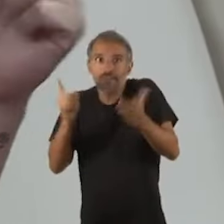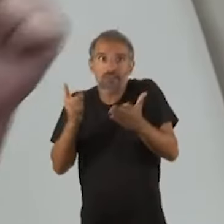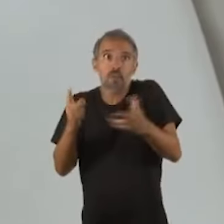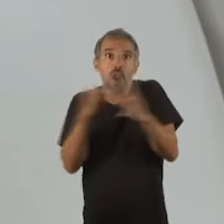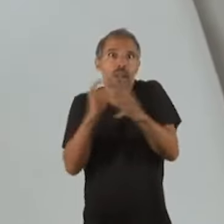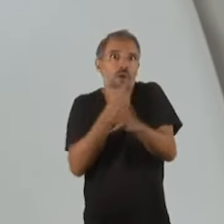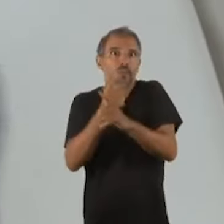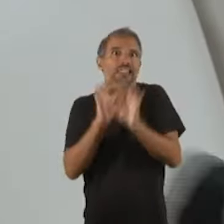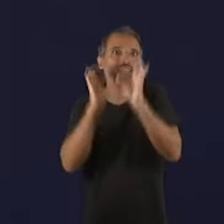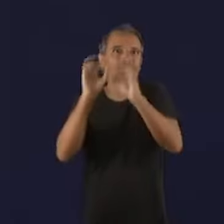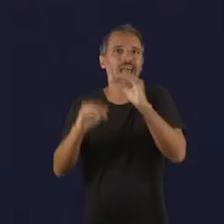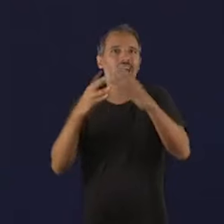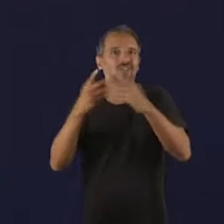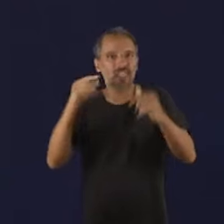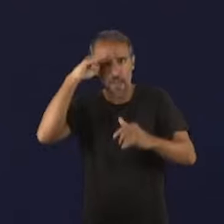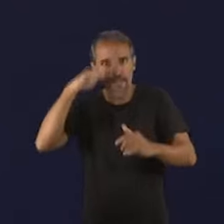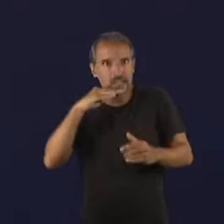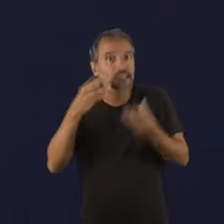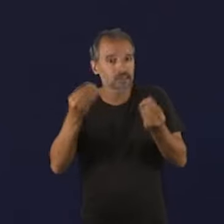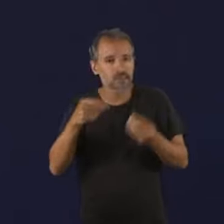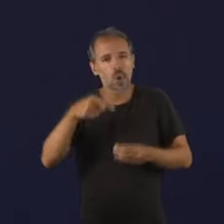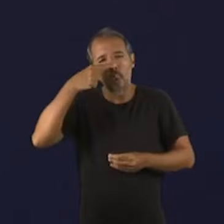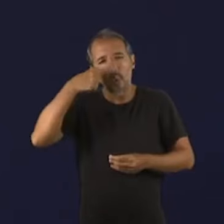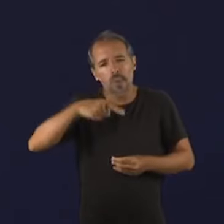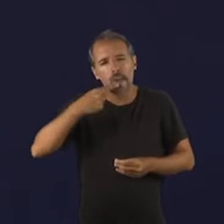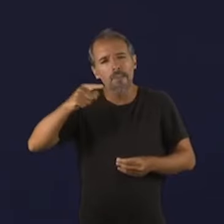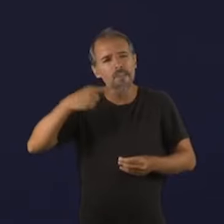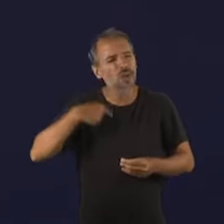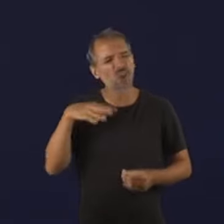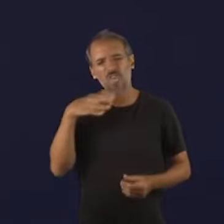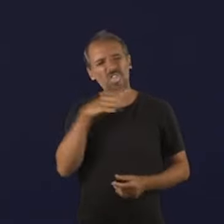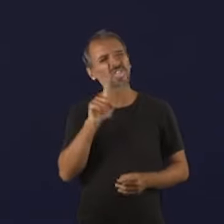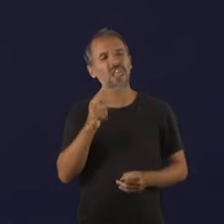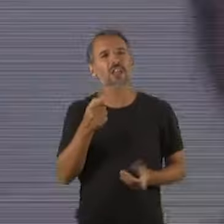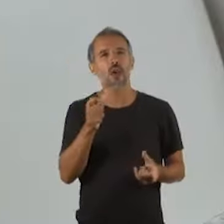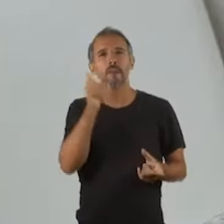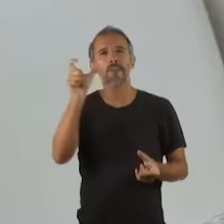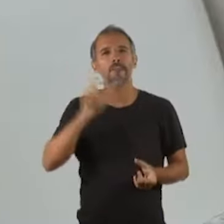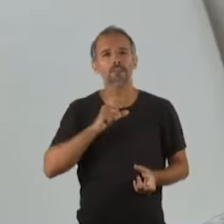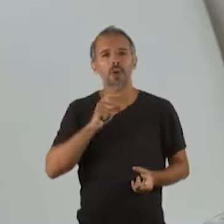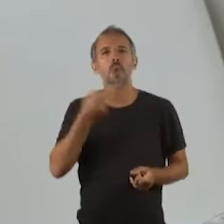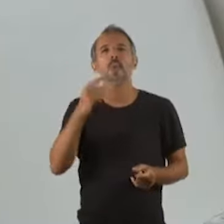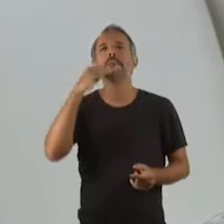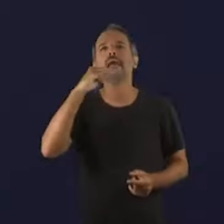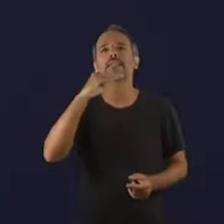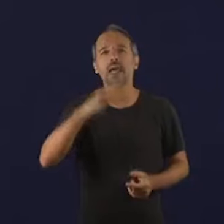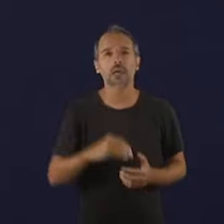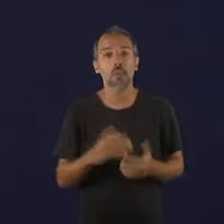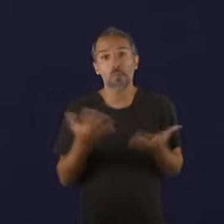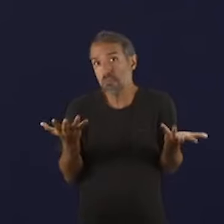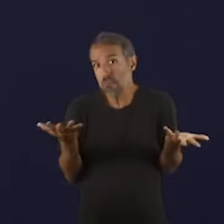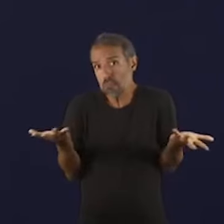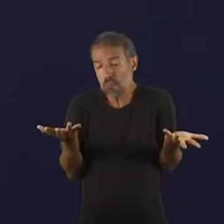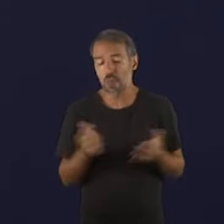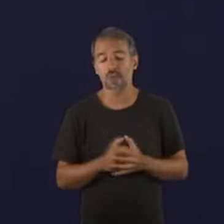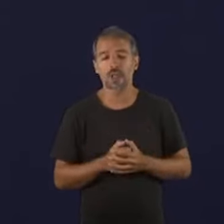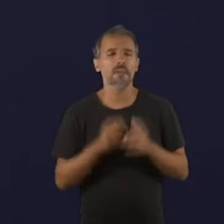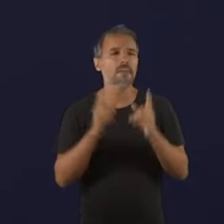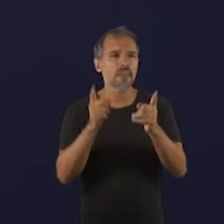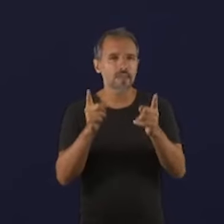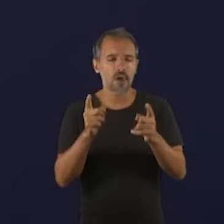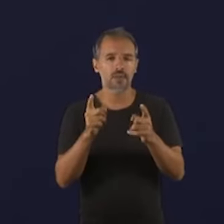mes Gracias la última pregunta no entiendo bien a qu apunt un mensaje un mensaje no no lo mismo